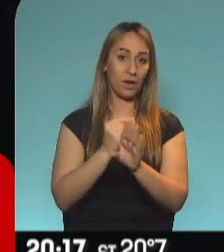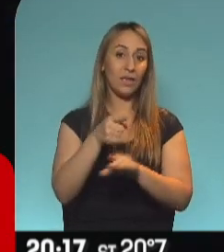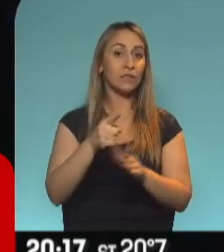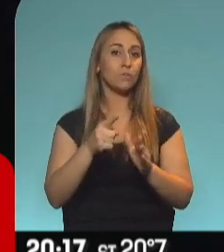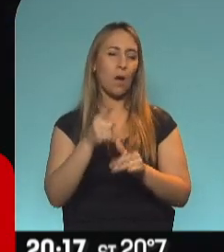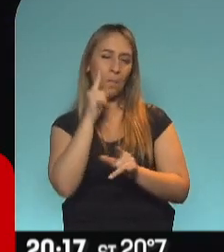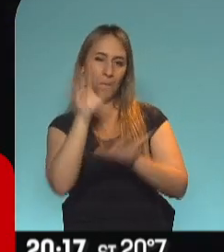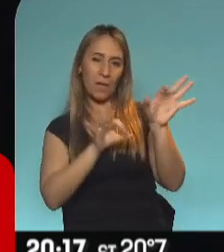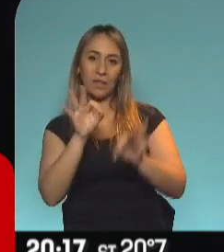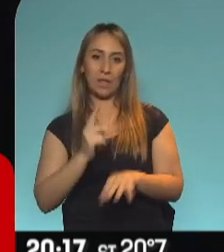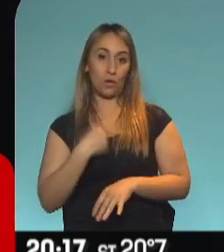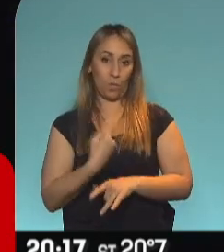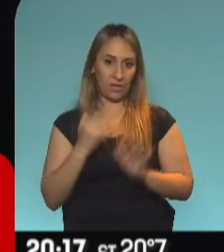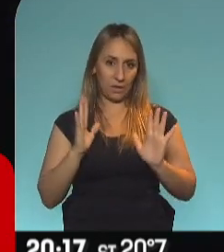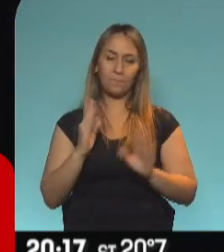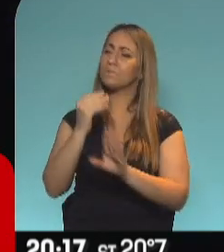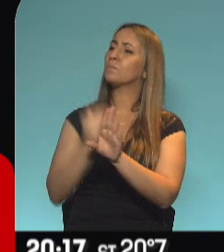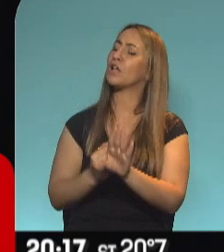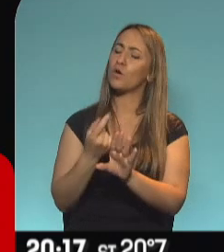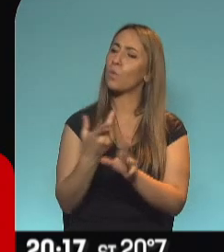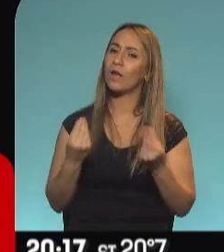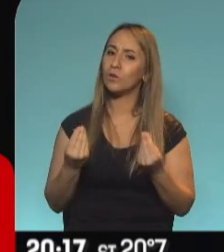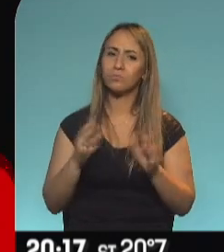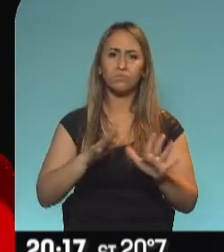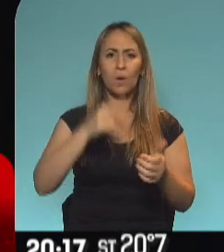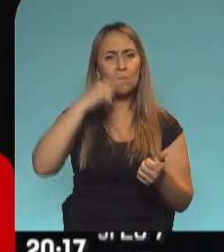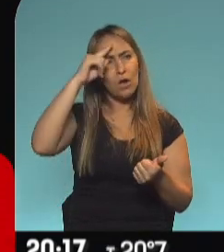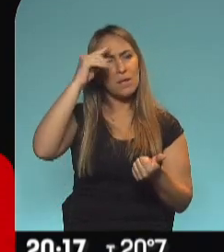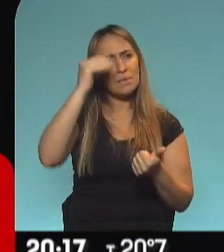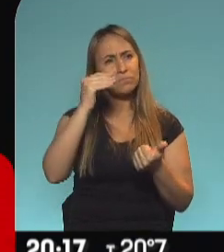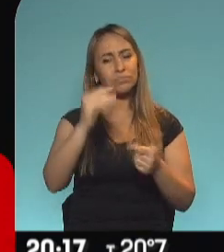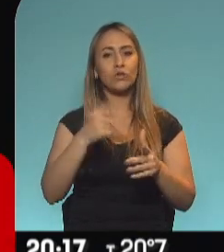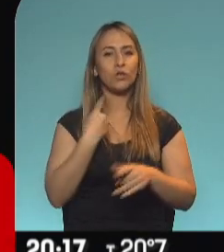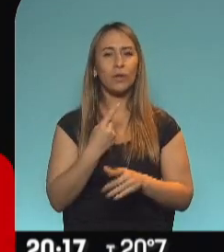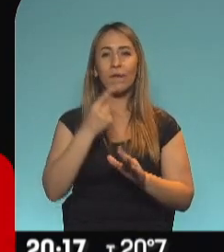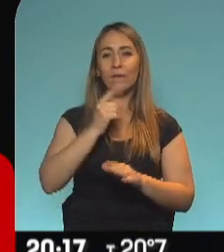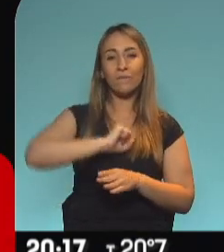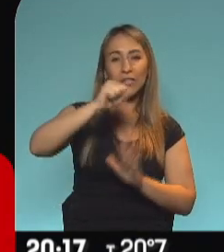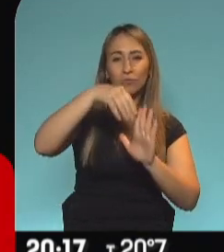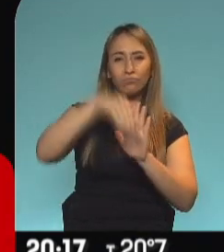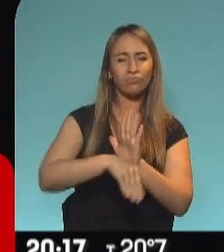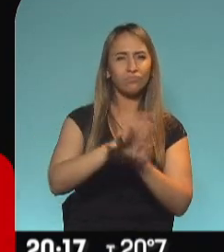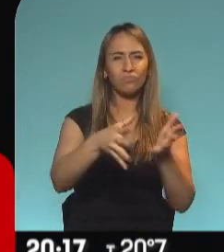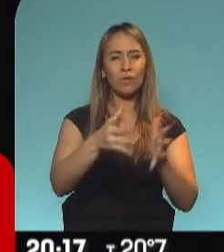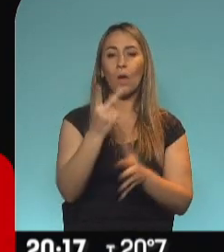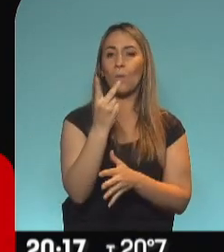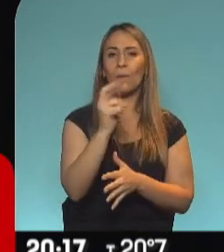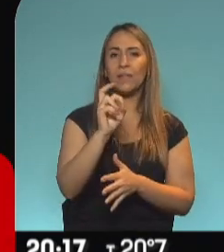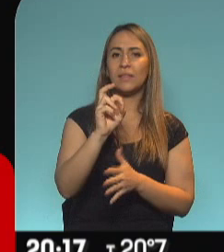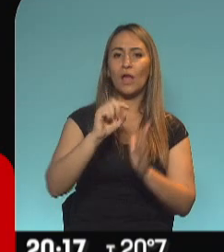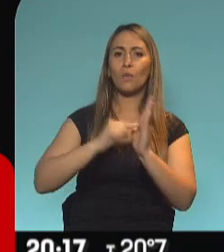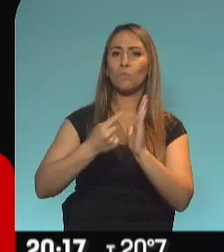pronóstico. Y además lo que ha venido ocurriendo es ¿cuánto que menos? Mes a mes, nosotros estimamos una caída de la inflación de alrededor de 20 puntos con